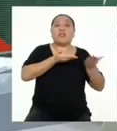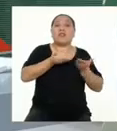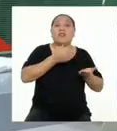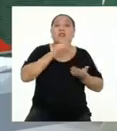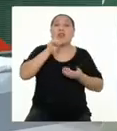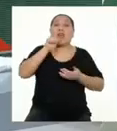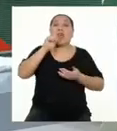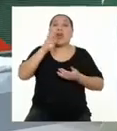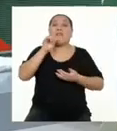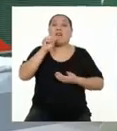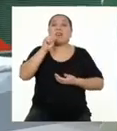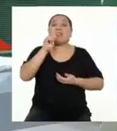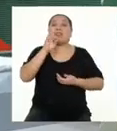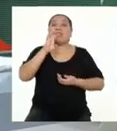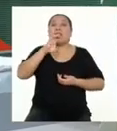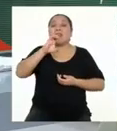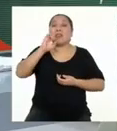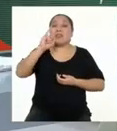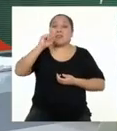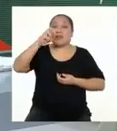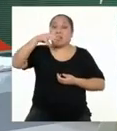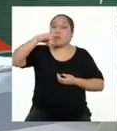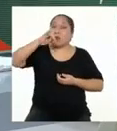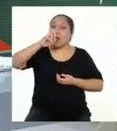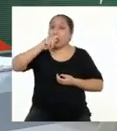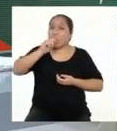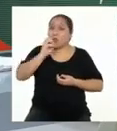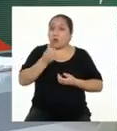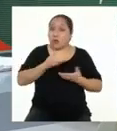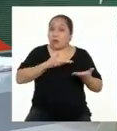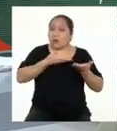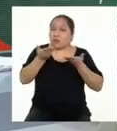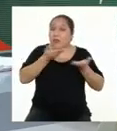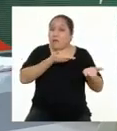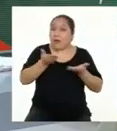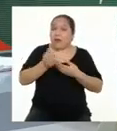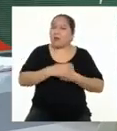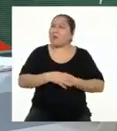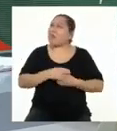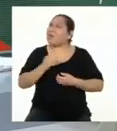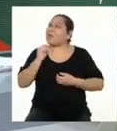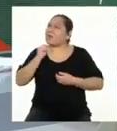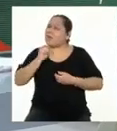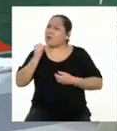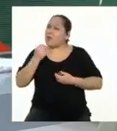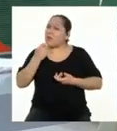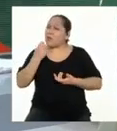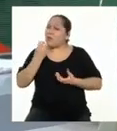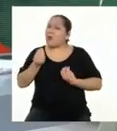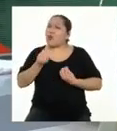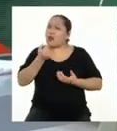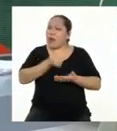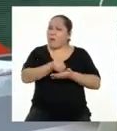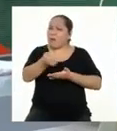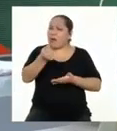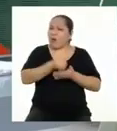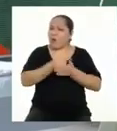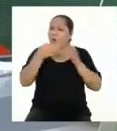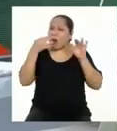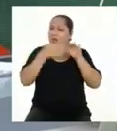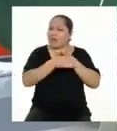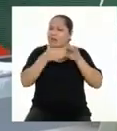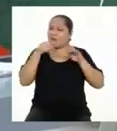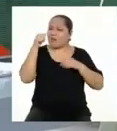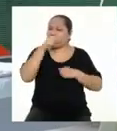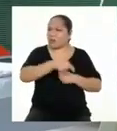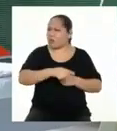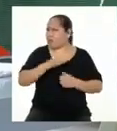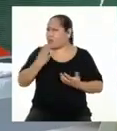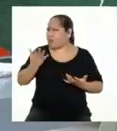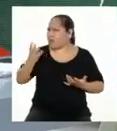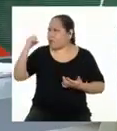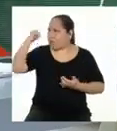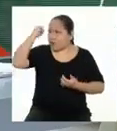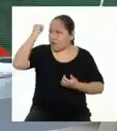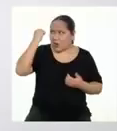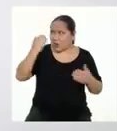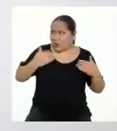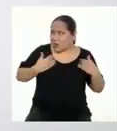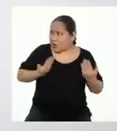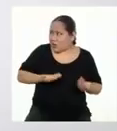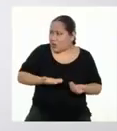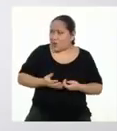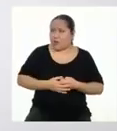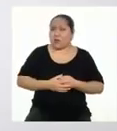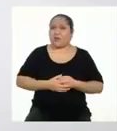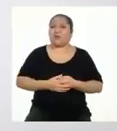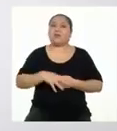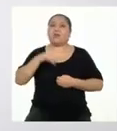abastecimiento. Ah, sí, profesor. ¿Y por qué pagamos por el acceso a estos servicios? ¿No es un derecho